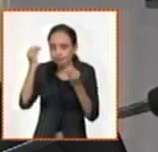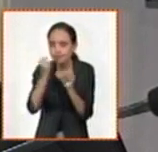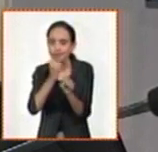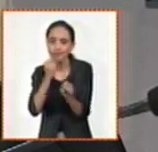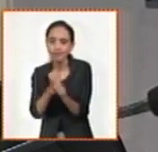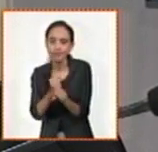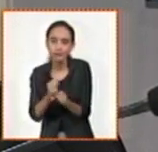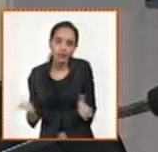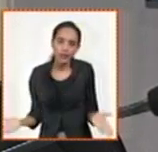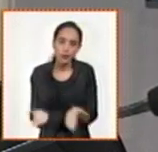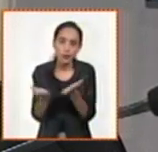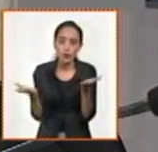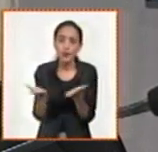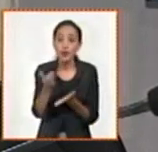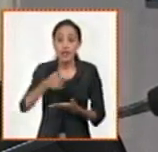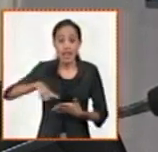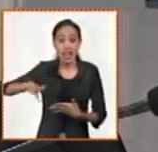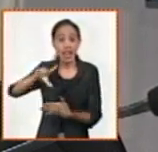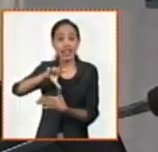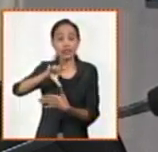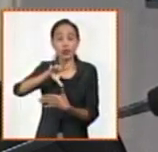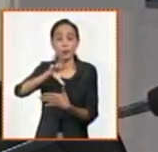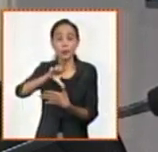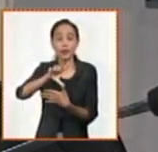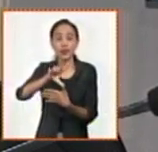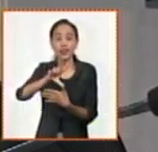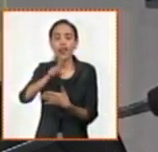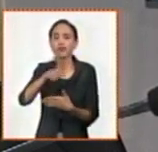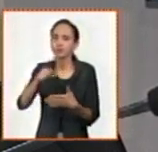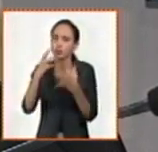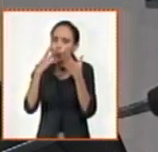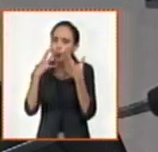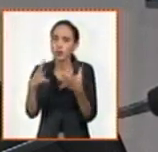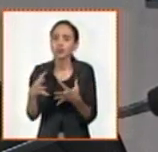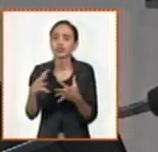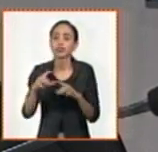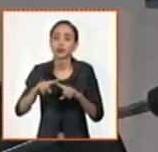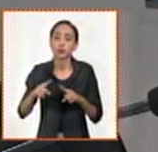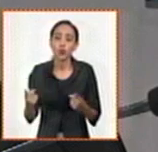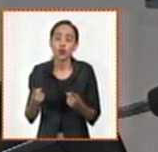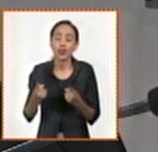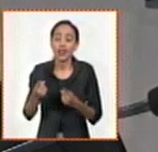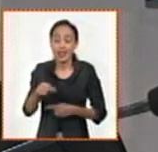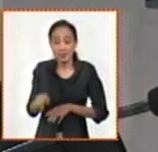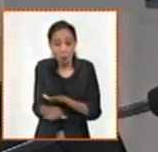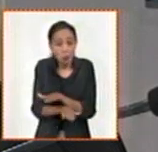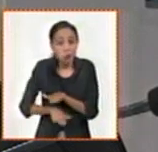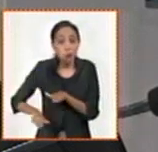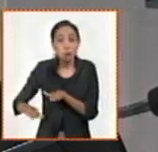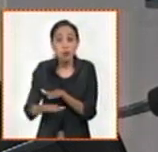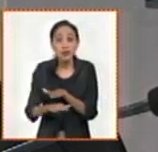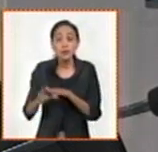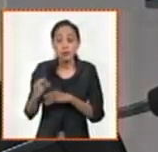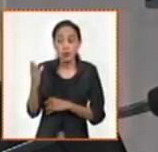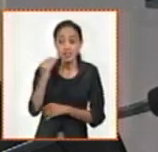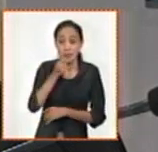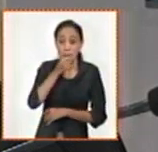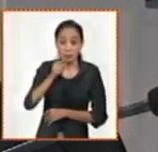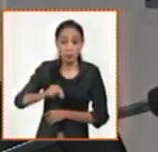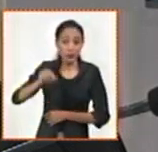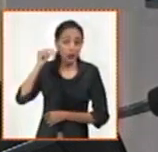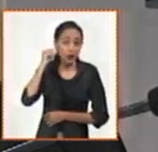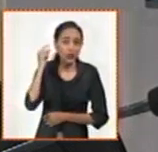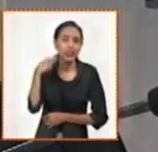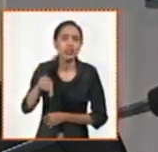que promueve la agroecología. Y Latinoamérica es una cuna muy importante, como decía Adilén, desde las